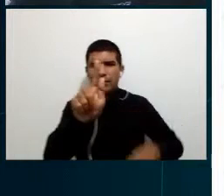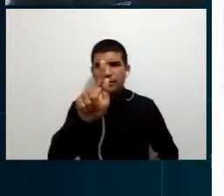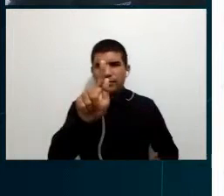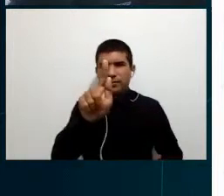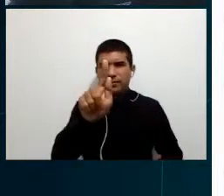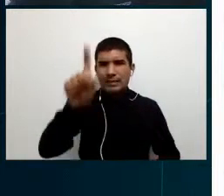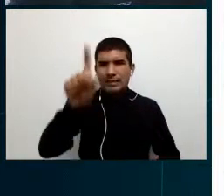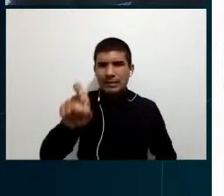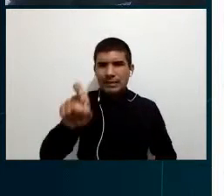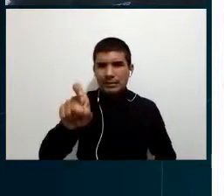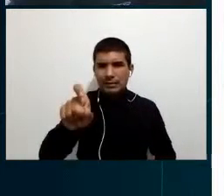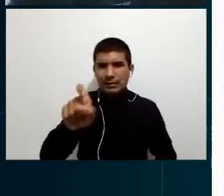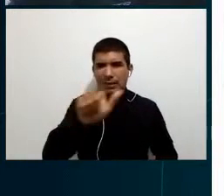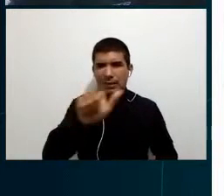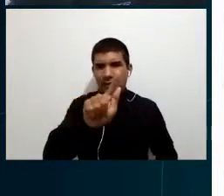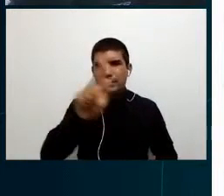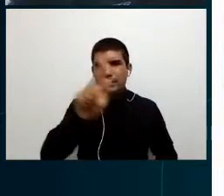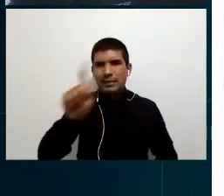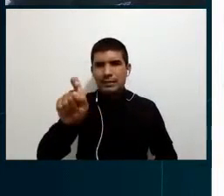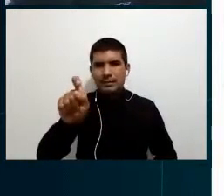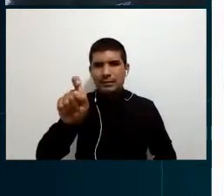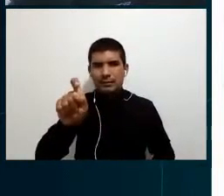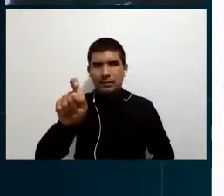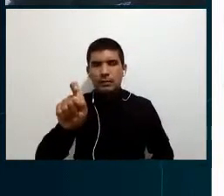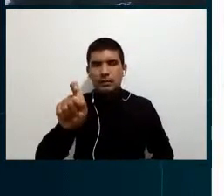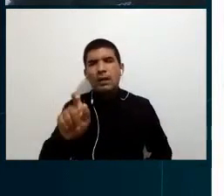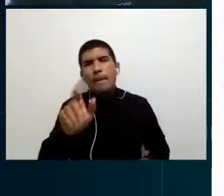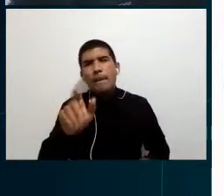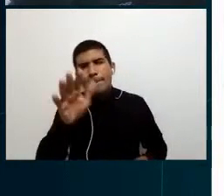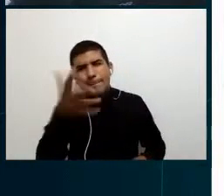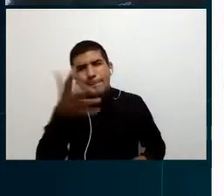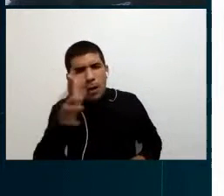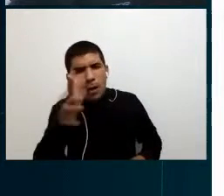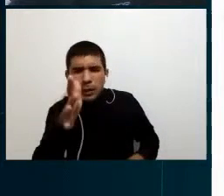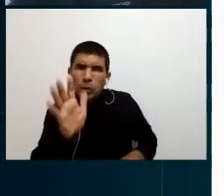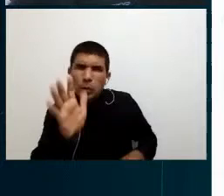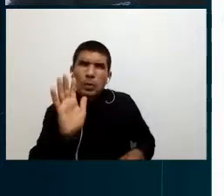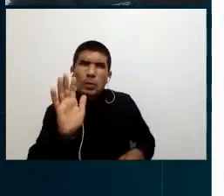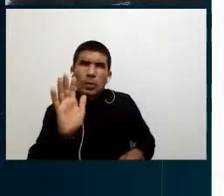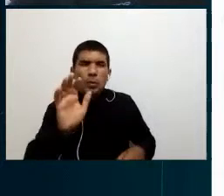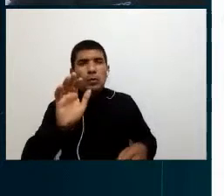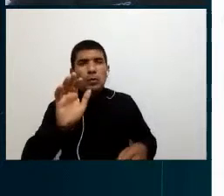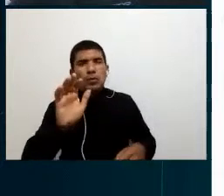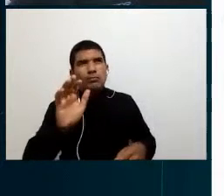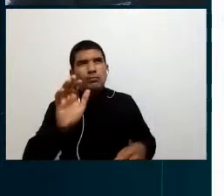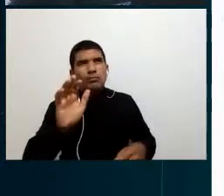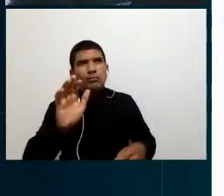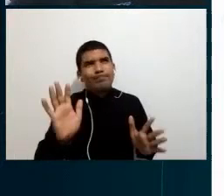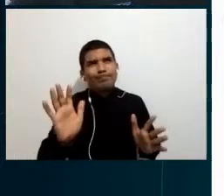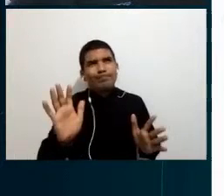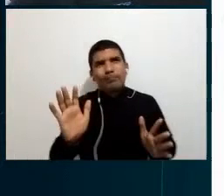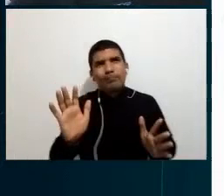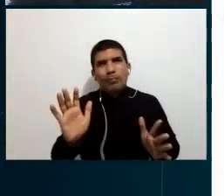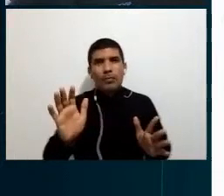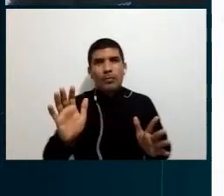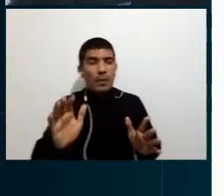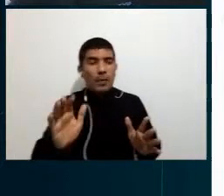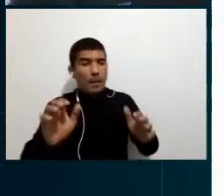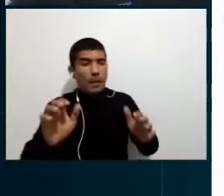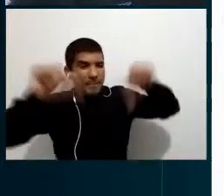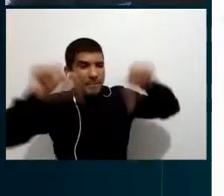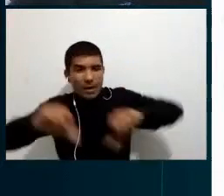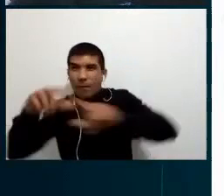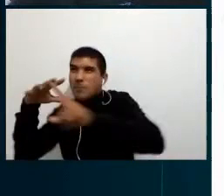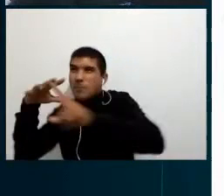3.200 años. Acá ya tendríamos una equivalencia de 23.500